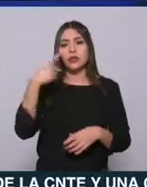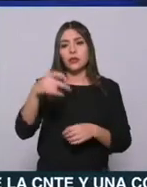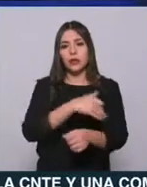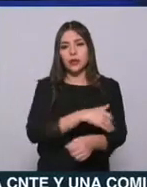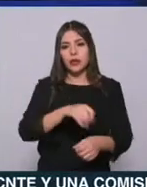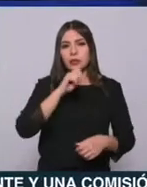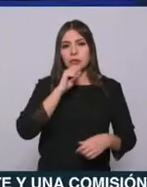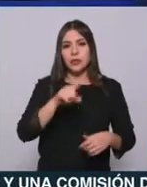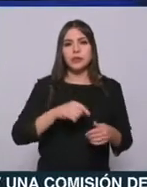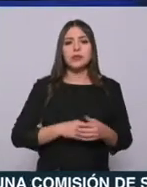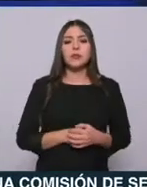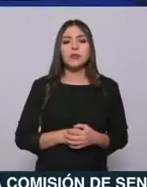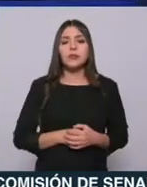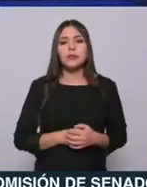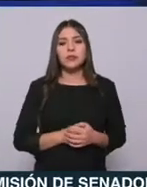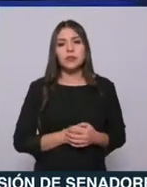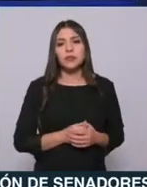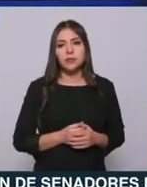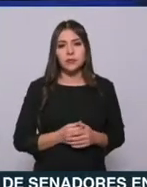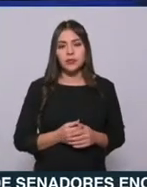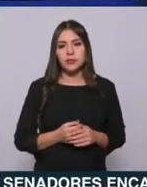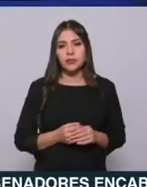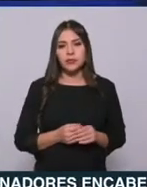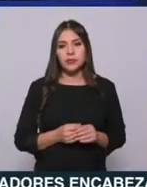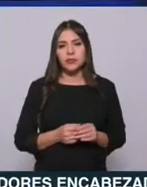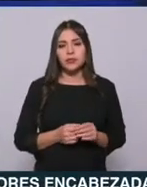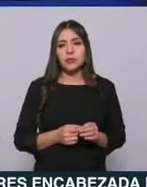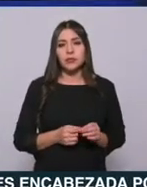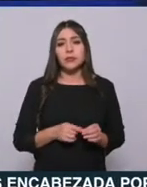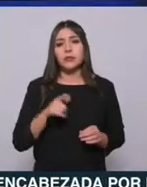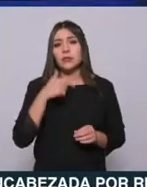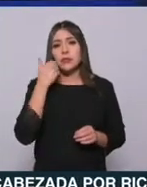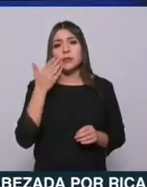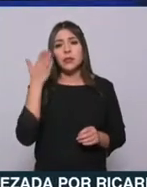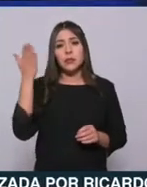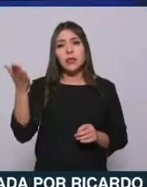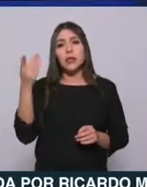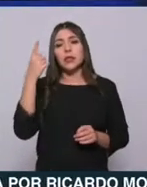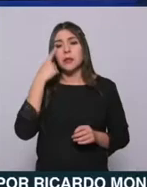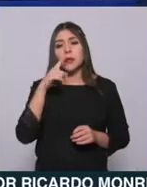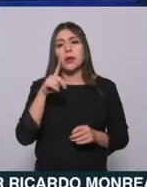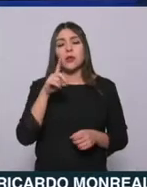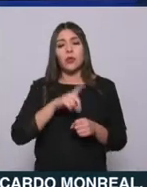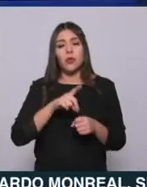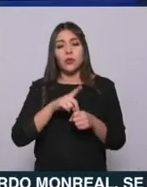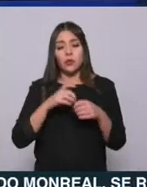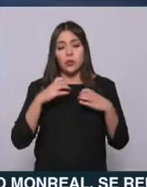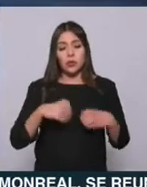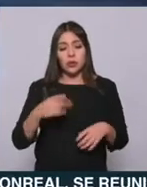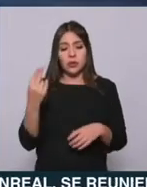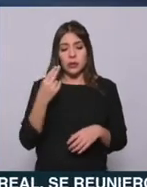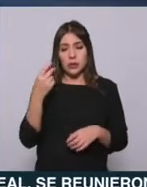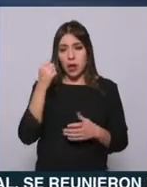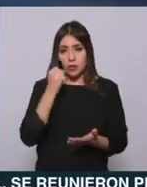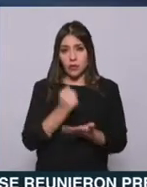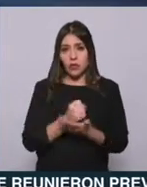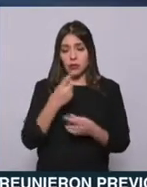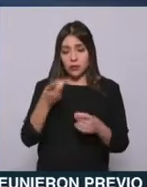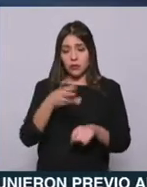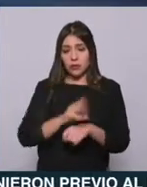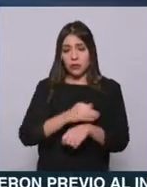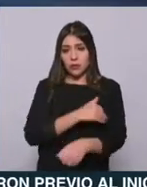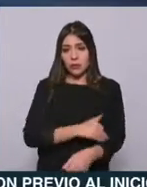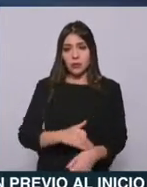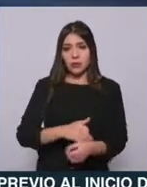de que nosotros hayamos solicitado a priori el donar nuestros órganos, ¿se requiere la autorización de la familia? Sí, forzosamente